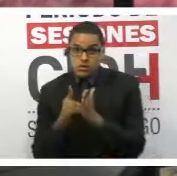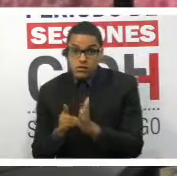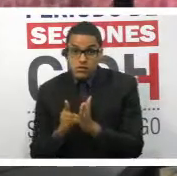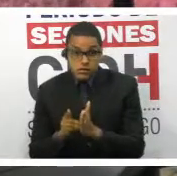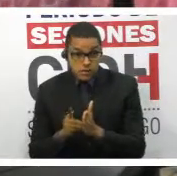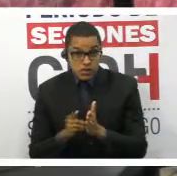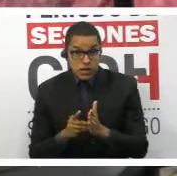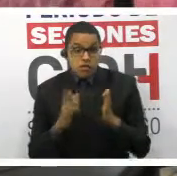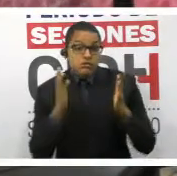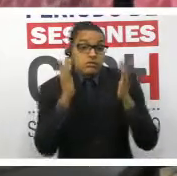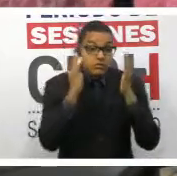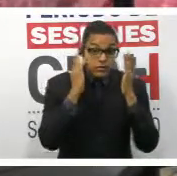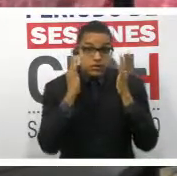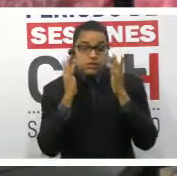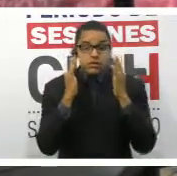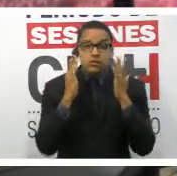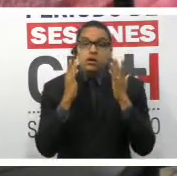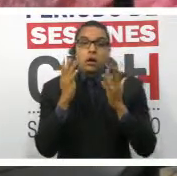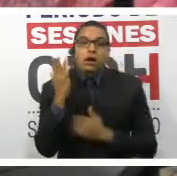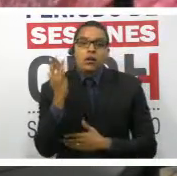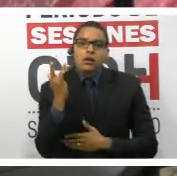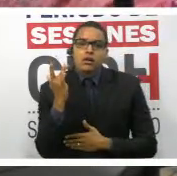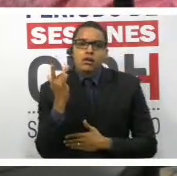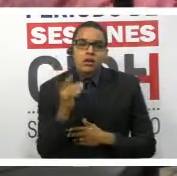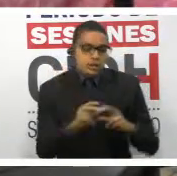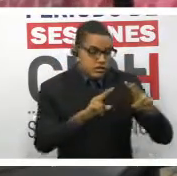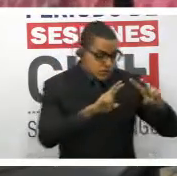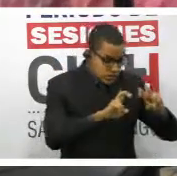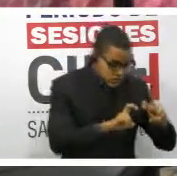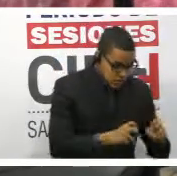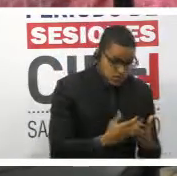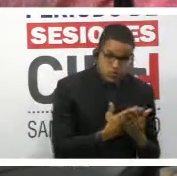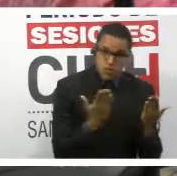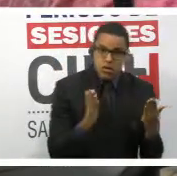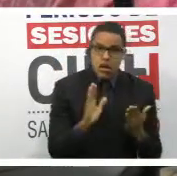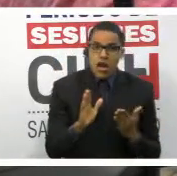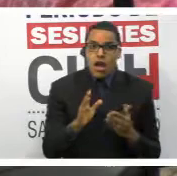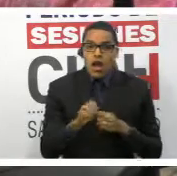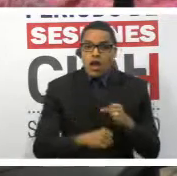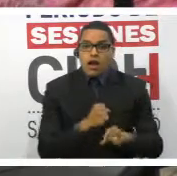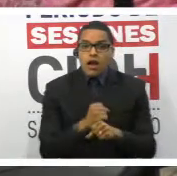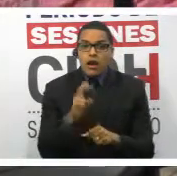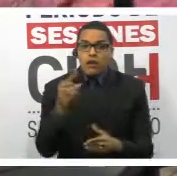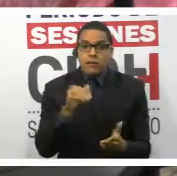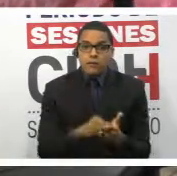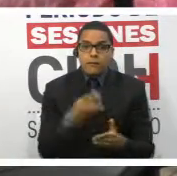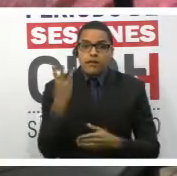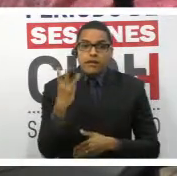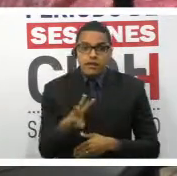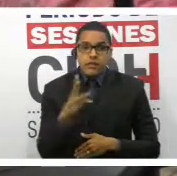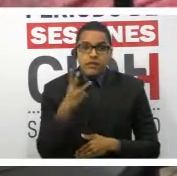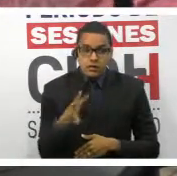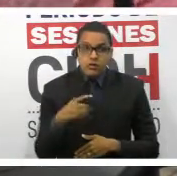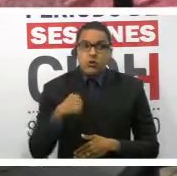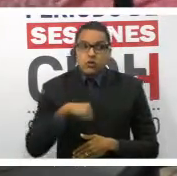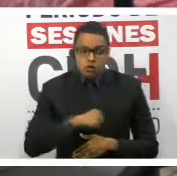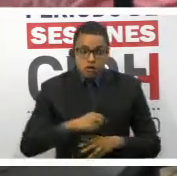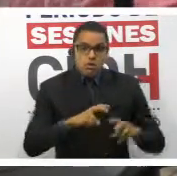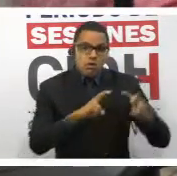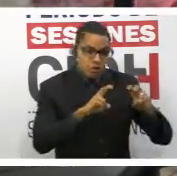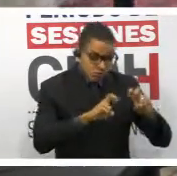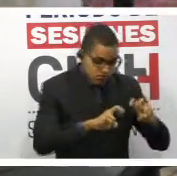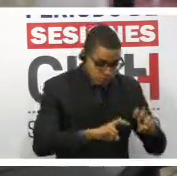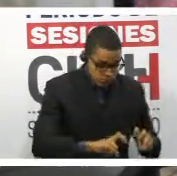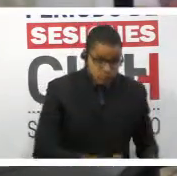falta de documentación realizó en el año 2016 un diagnóstico sobre los derechos sexuales y